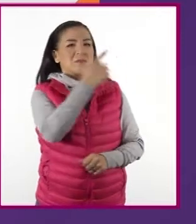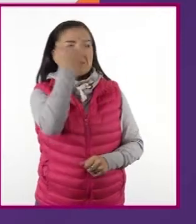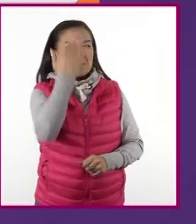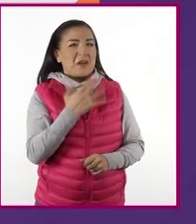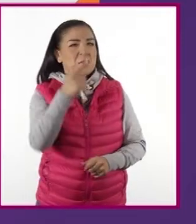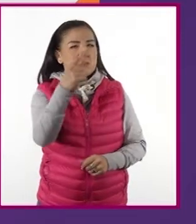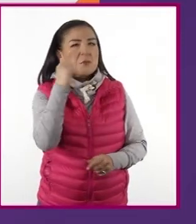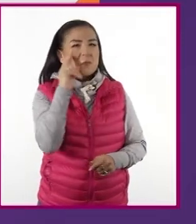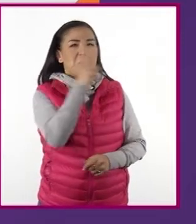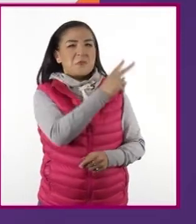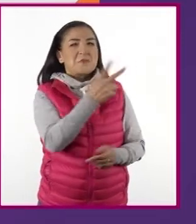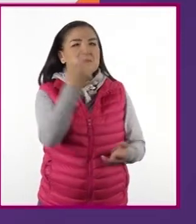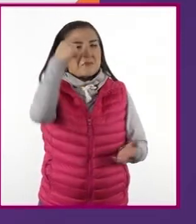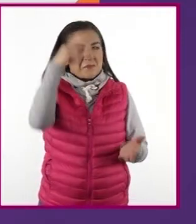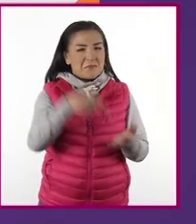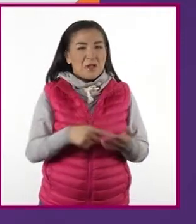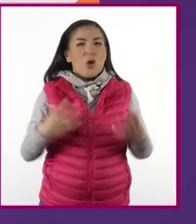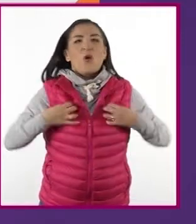¿Cómo es su vestimenta?